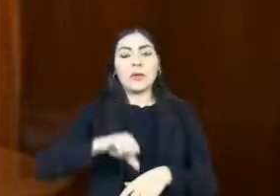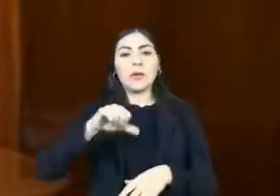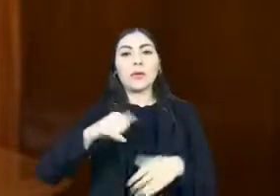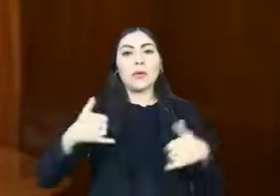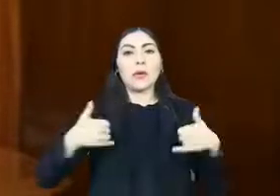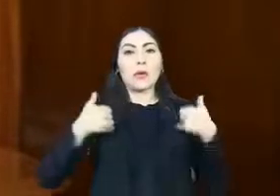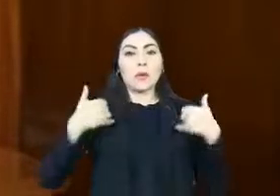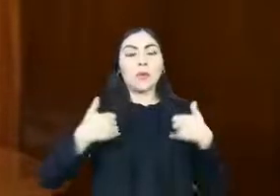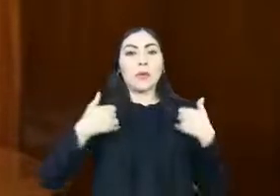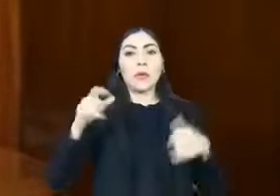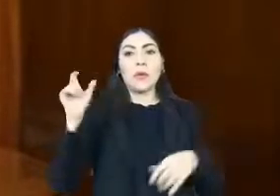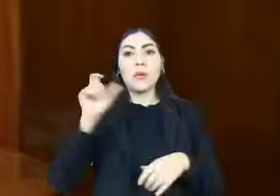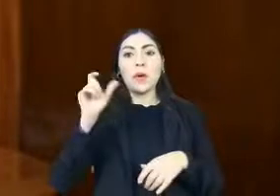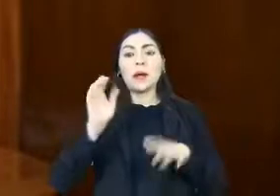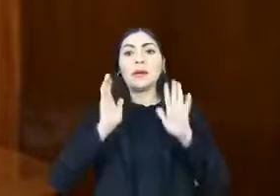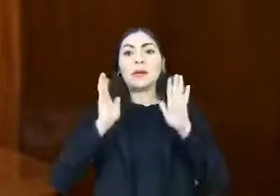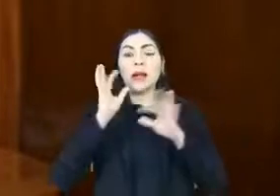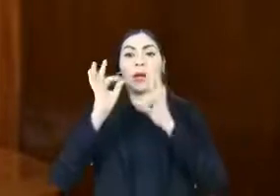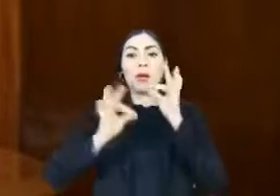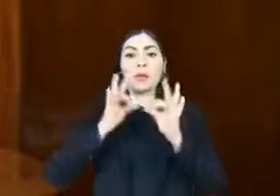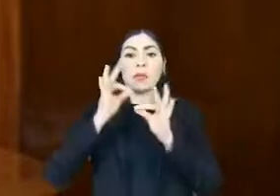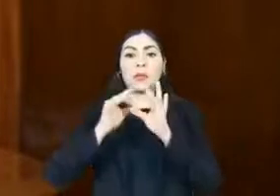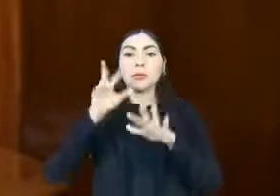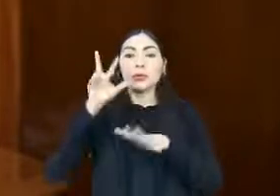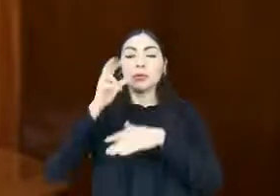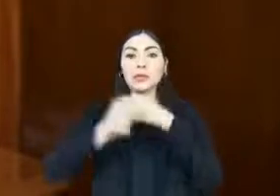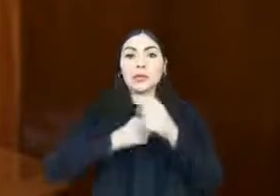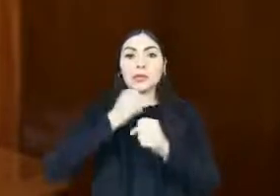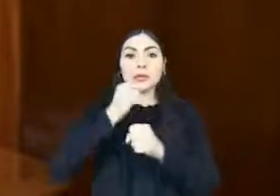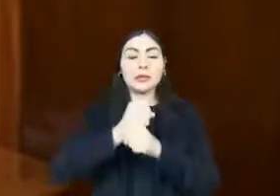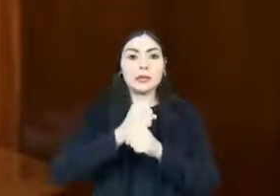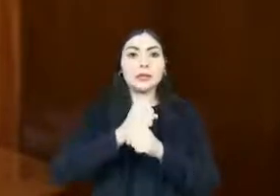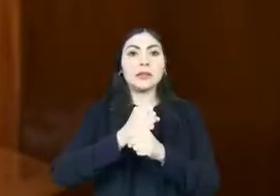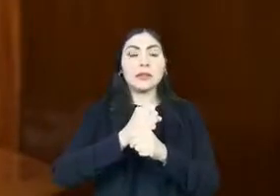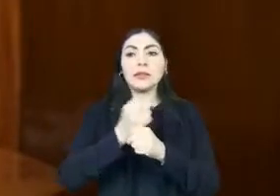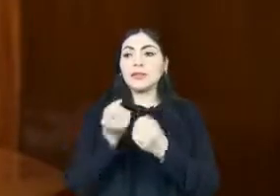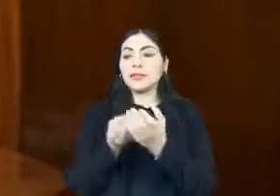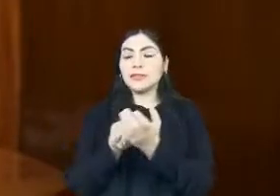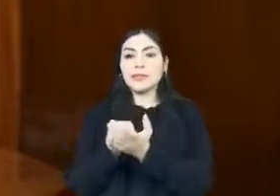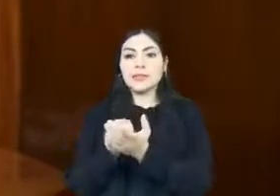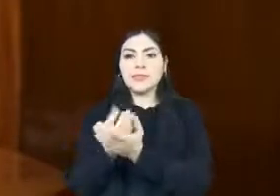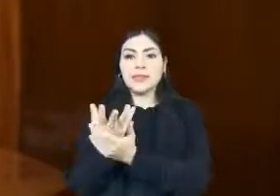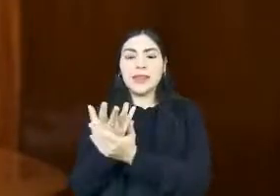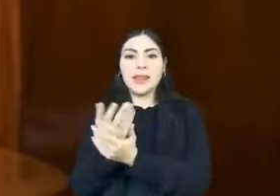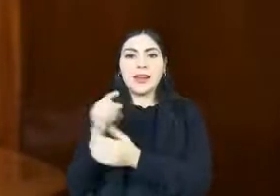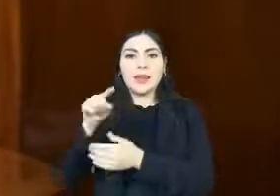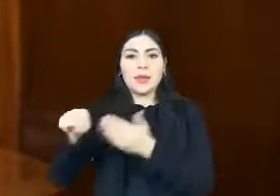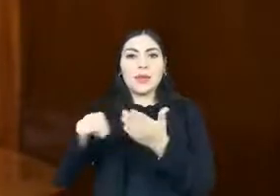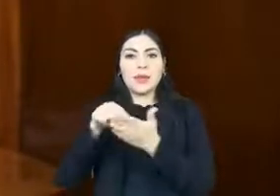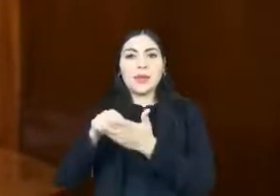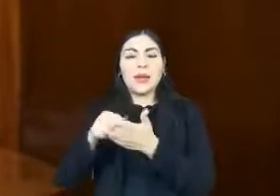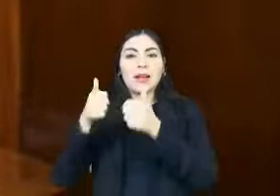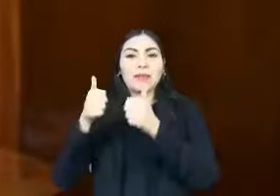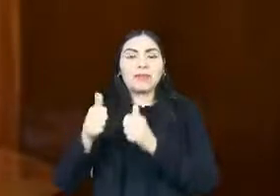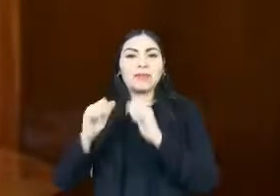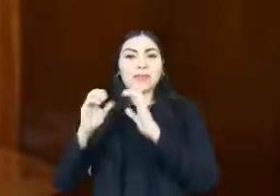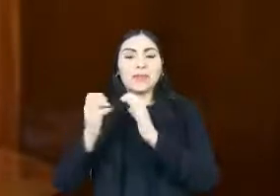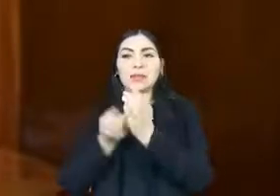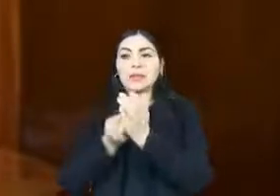que al devenir la mayoría de edad habrán y que habrán de enfrentar circunstancias hoy